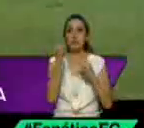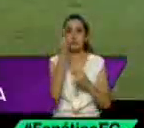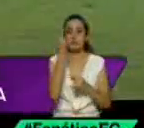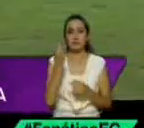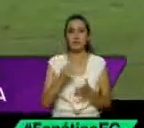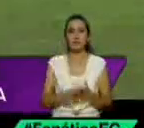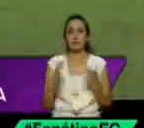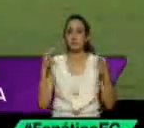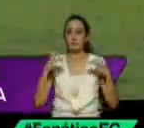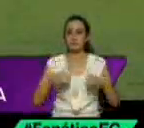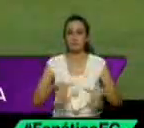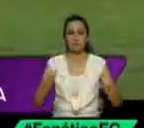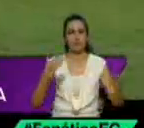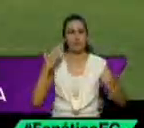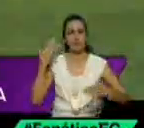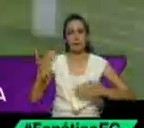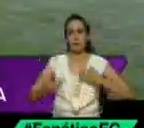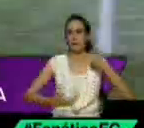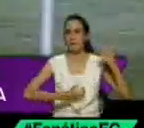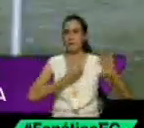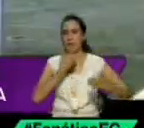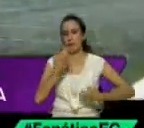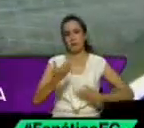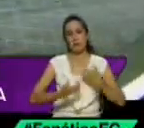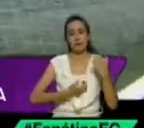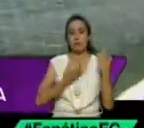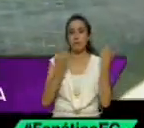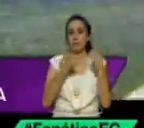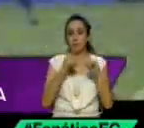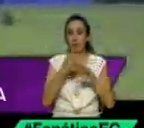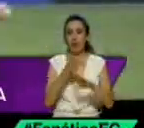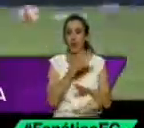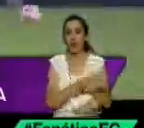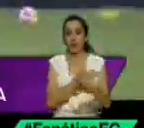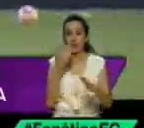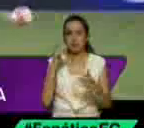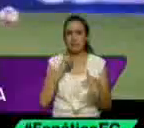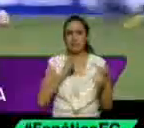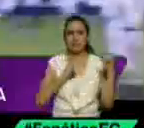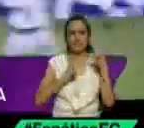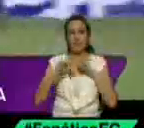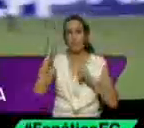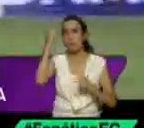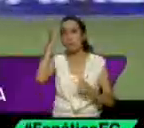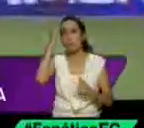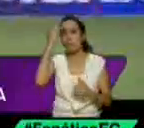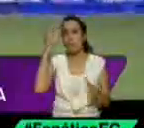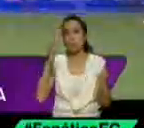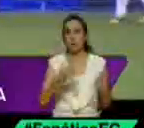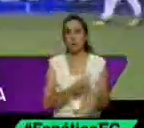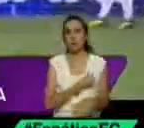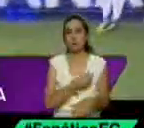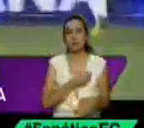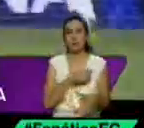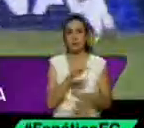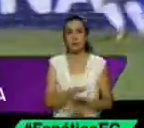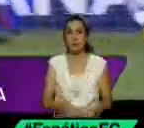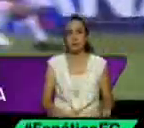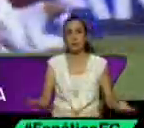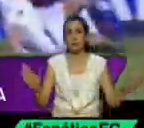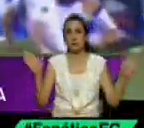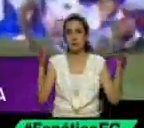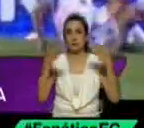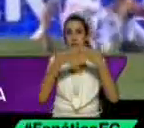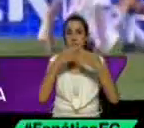partido. Se vivieron instantes dramáticos, sí, al final, de sufrimiento también, porque claro, Liga en la segunda etapa se encerró